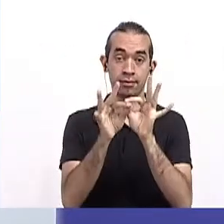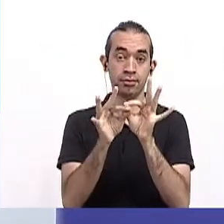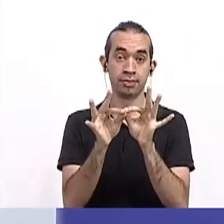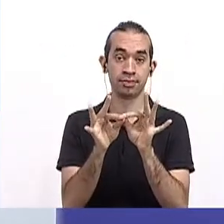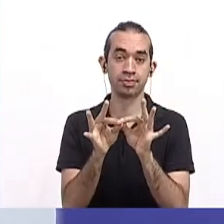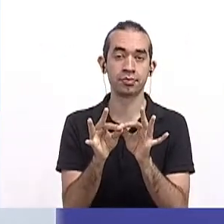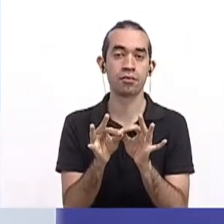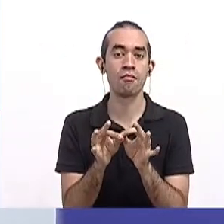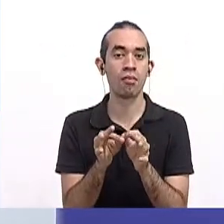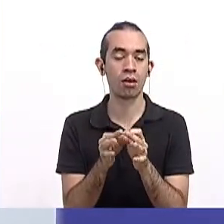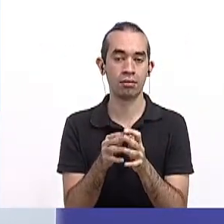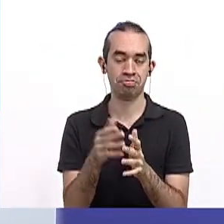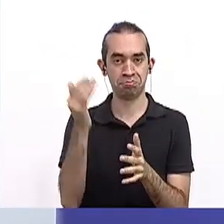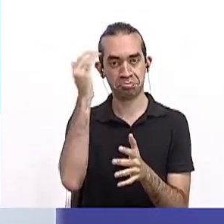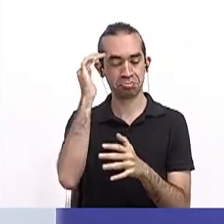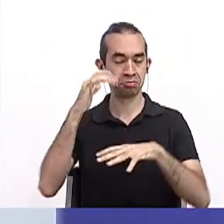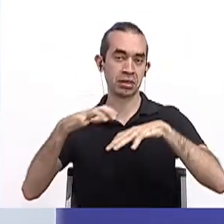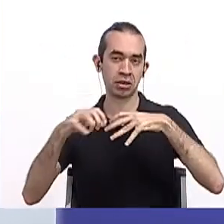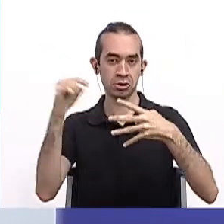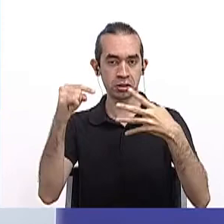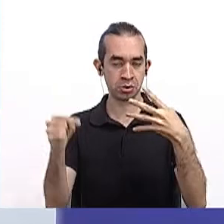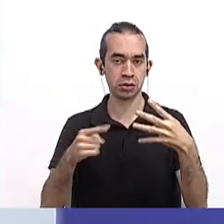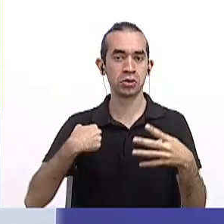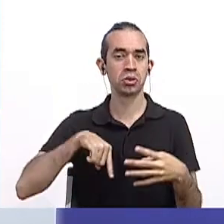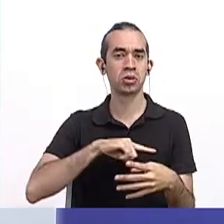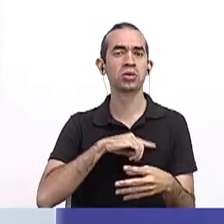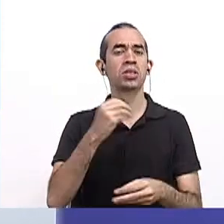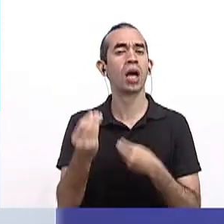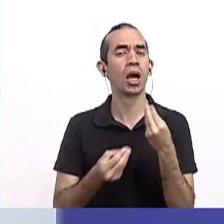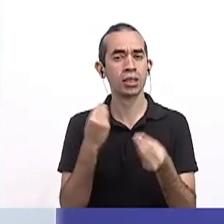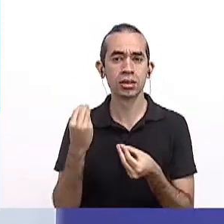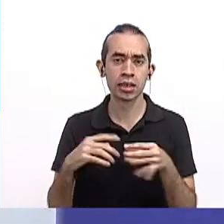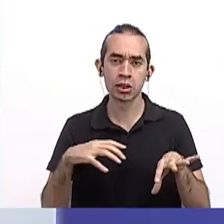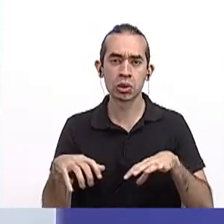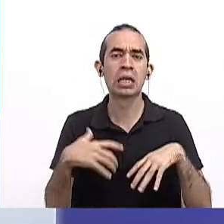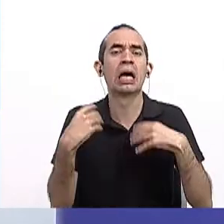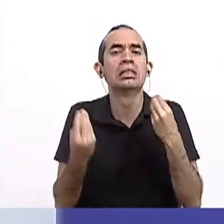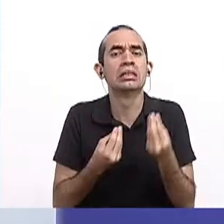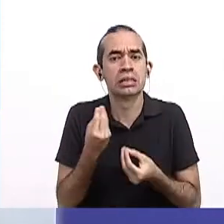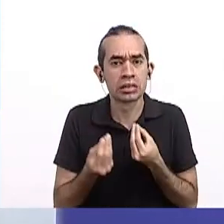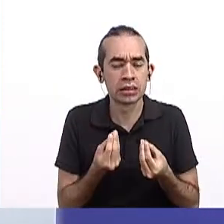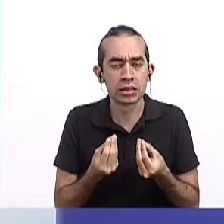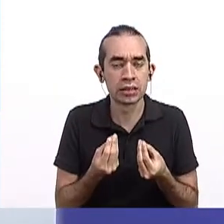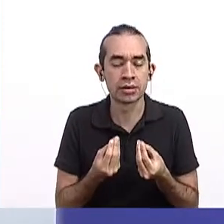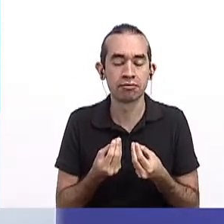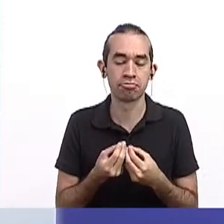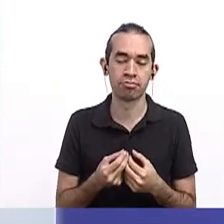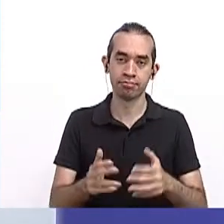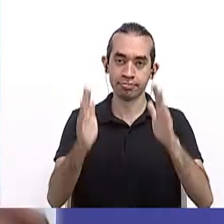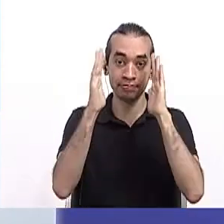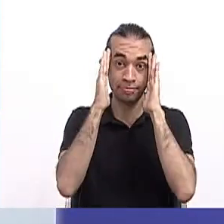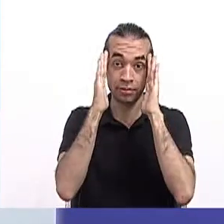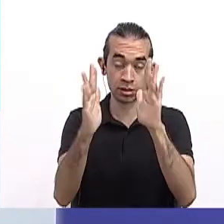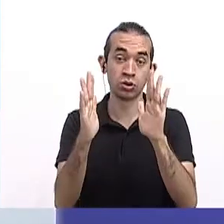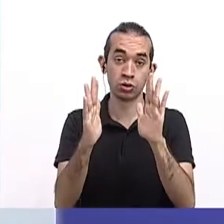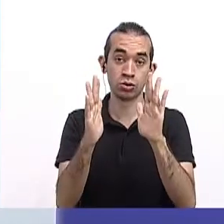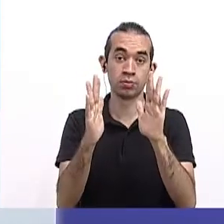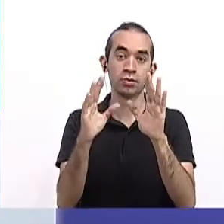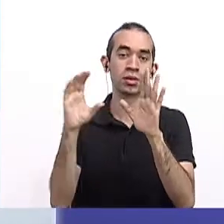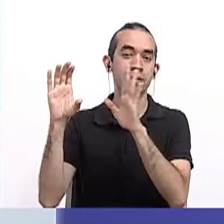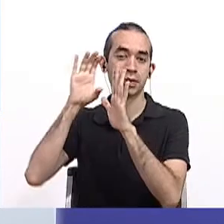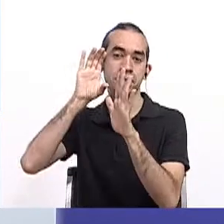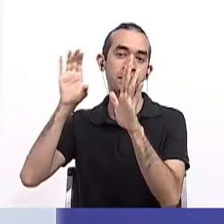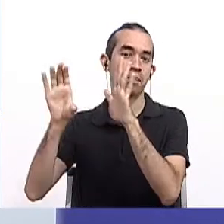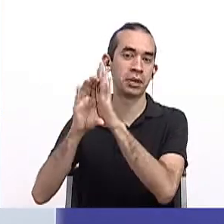Y hablando de las acciones, ¿qué estamos haciendo nosotros con nuestras acciones? Vamos a prestar atención a las siguientes